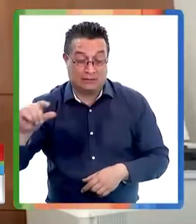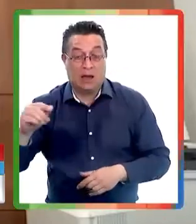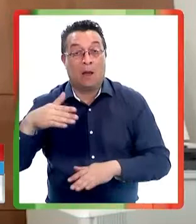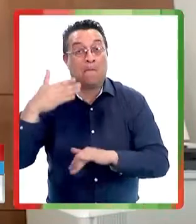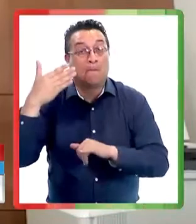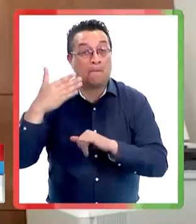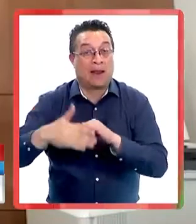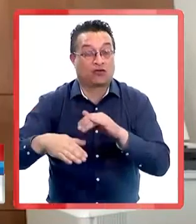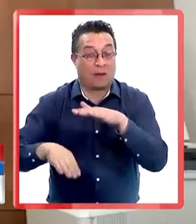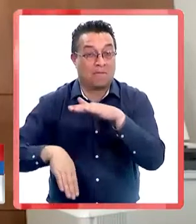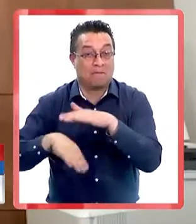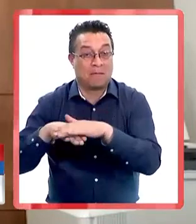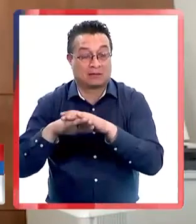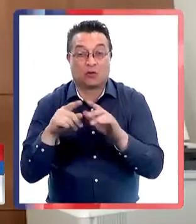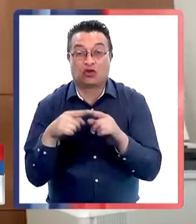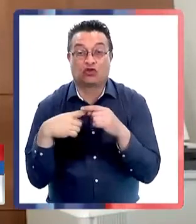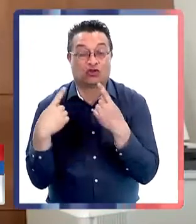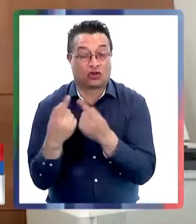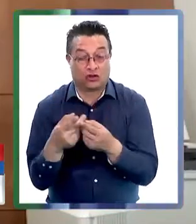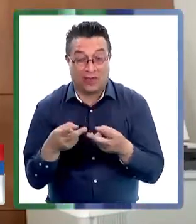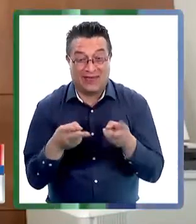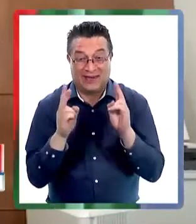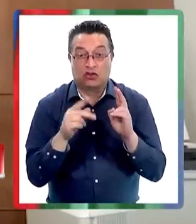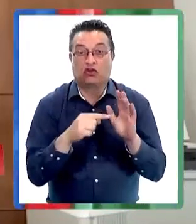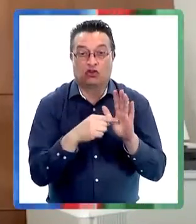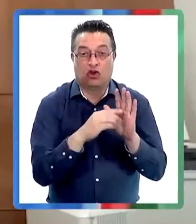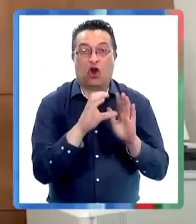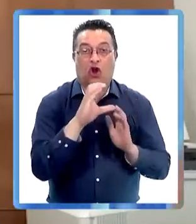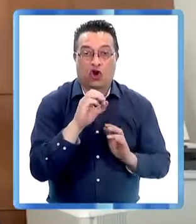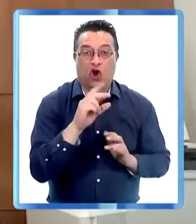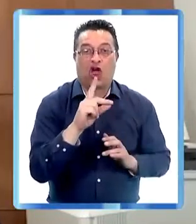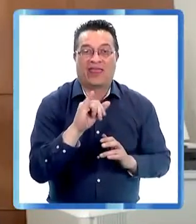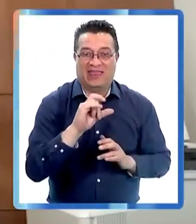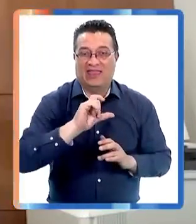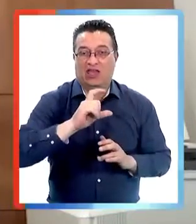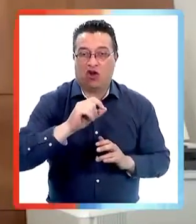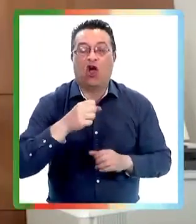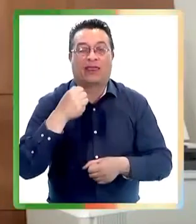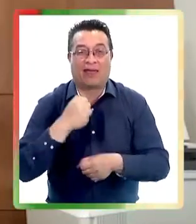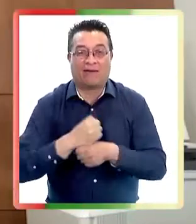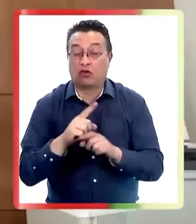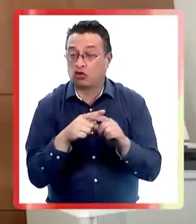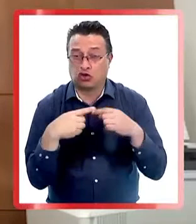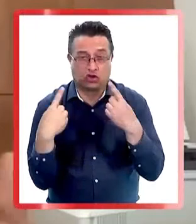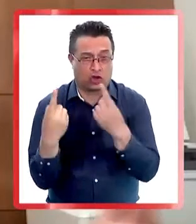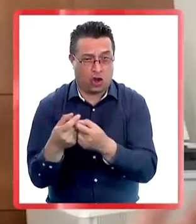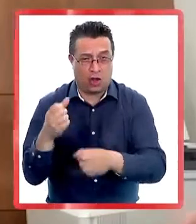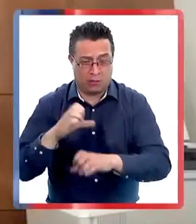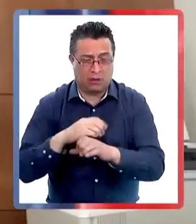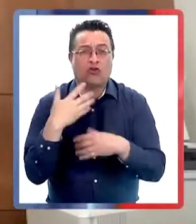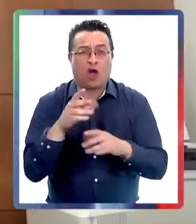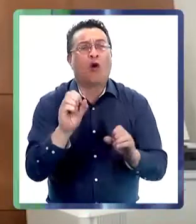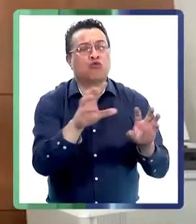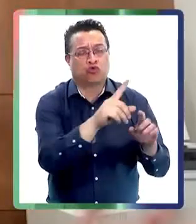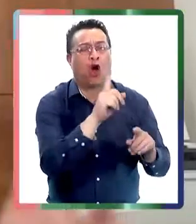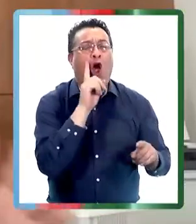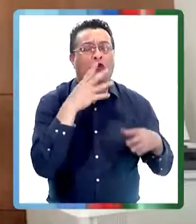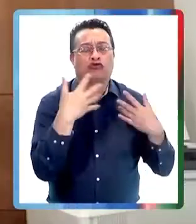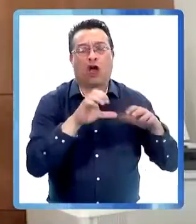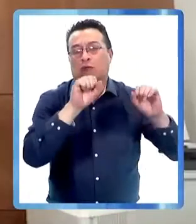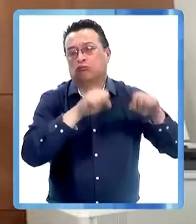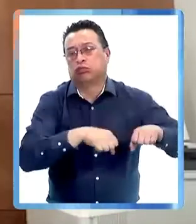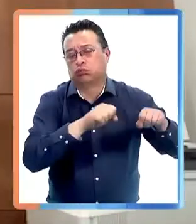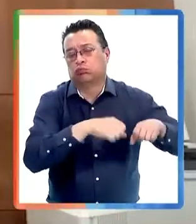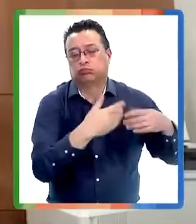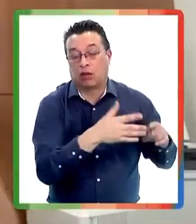el plazo máximo, como todos los derechos que concibe el Código del Trabajo. Y por tanto, todas las empresas, muchas ya se han adelantado, pero